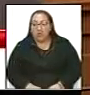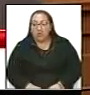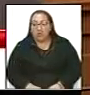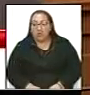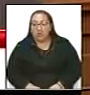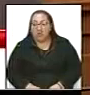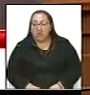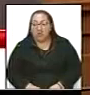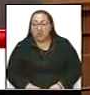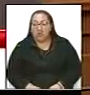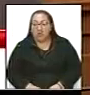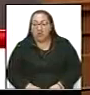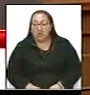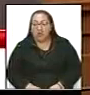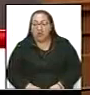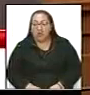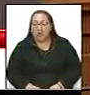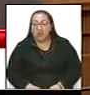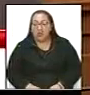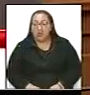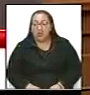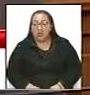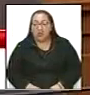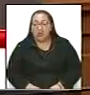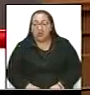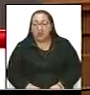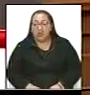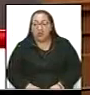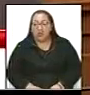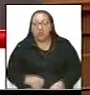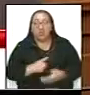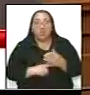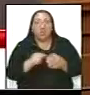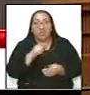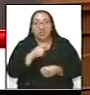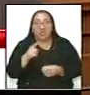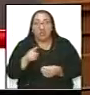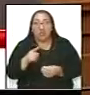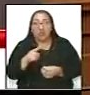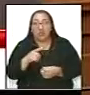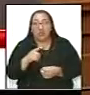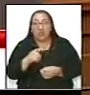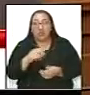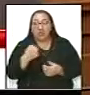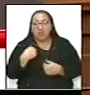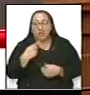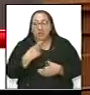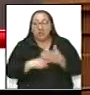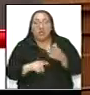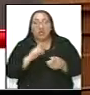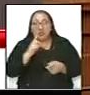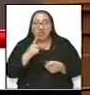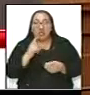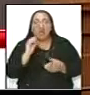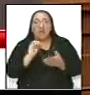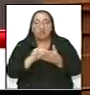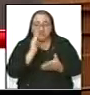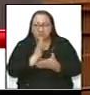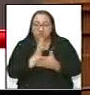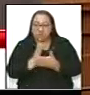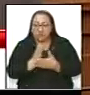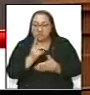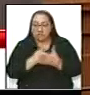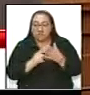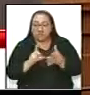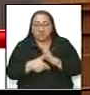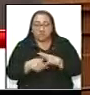congresista Dalmiro Palomino, en el sentido que esas infracciones tienen que ser debidamente tipificadas para que